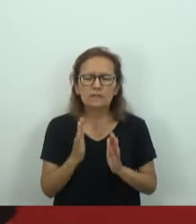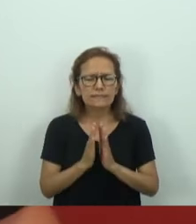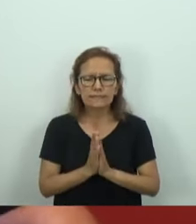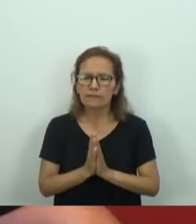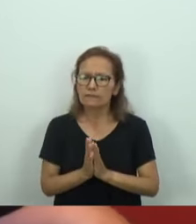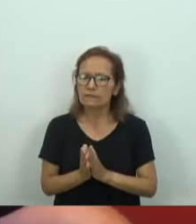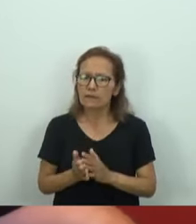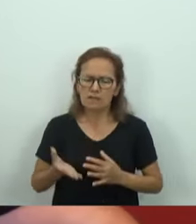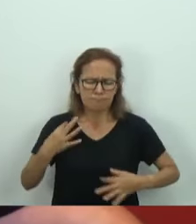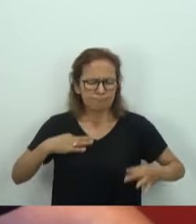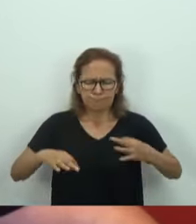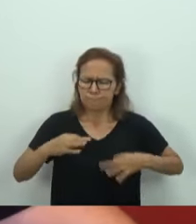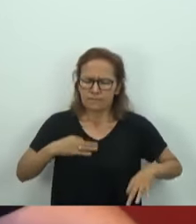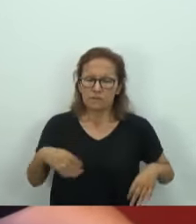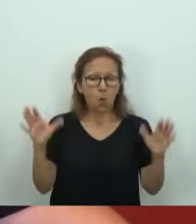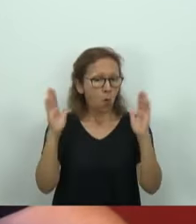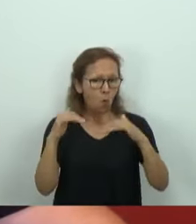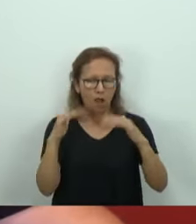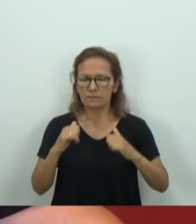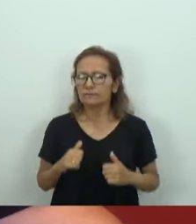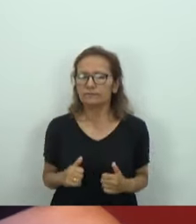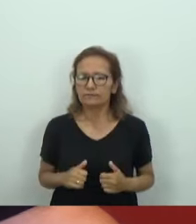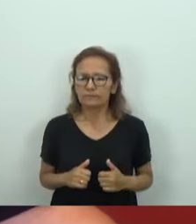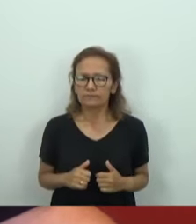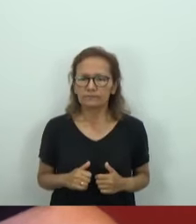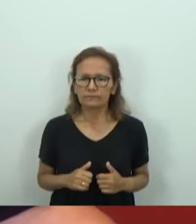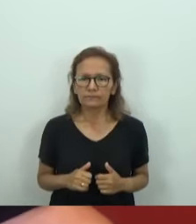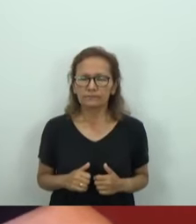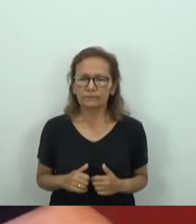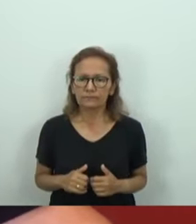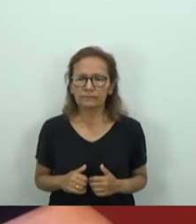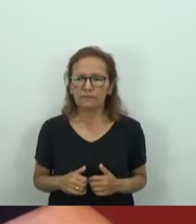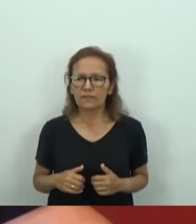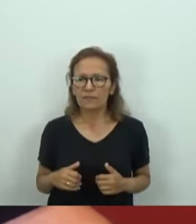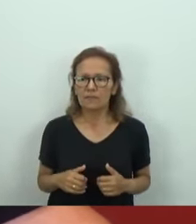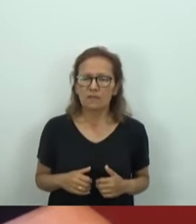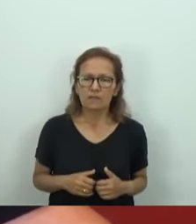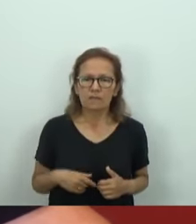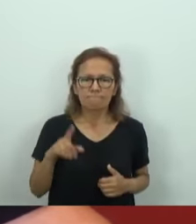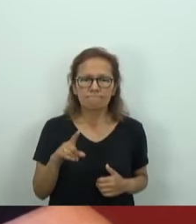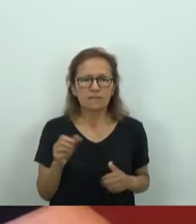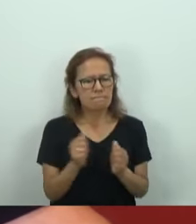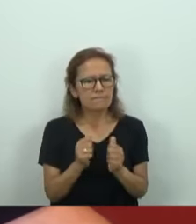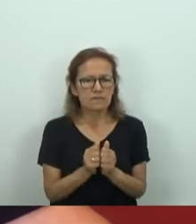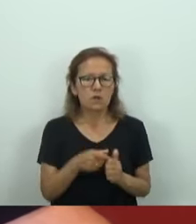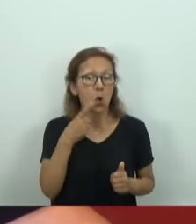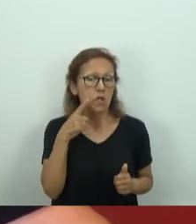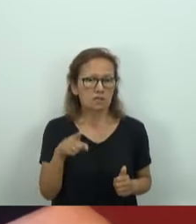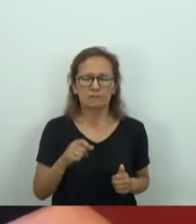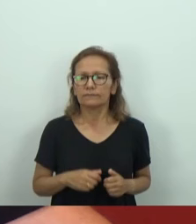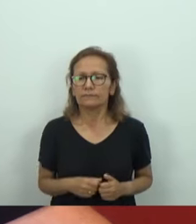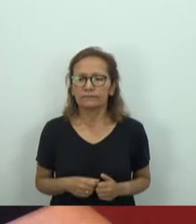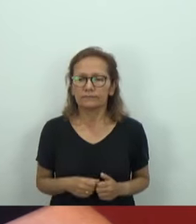dice primera carta de Pedro, capítulo 1, 18 y 19, sin contaminación, la sangre sin